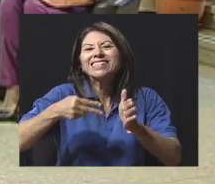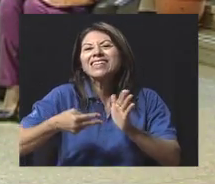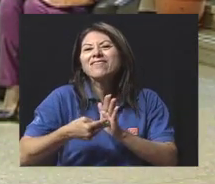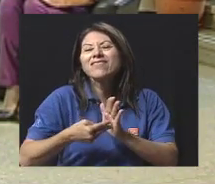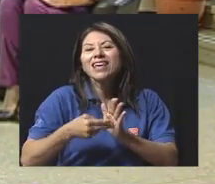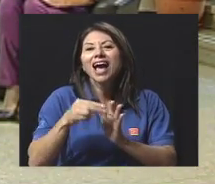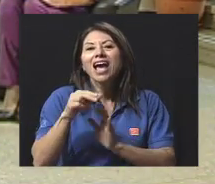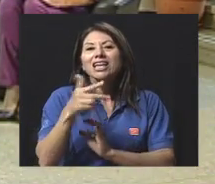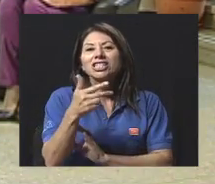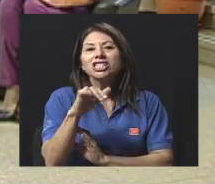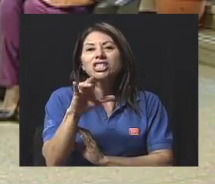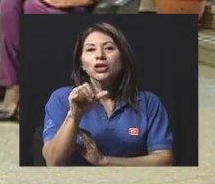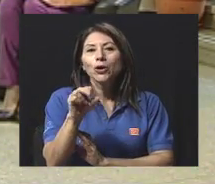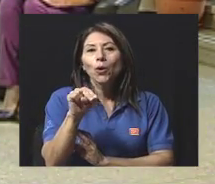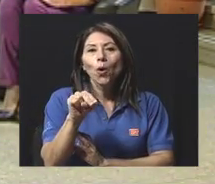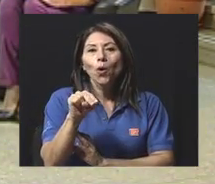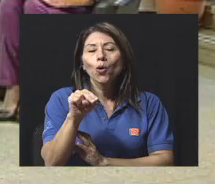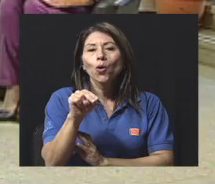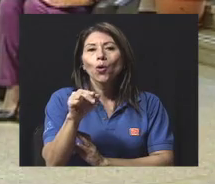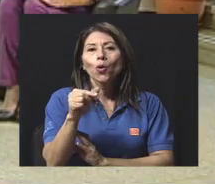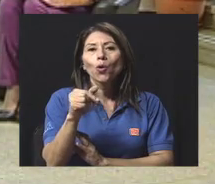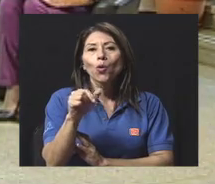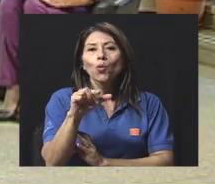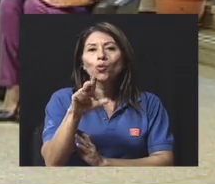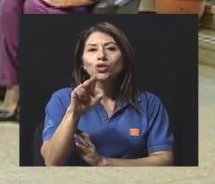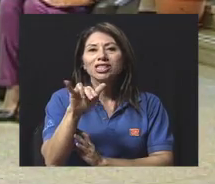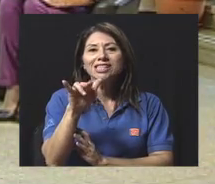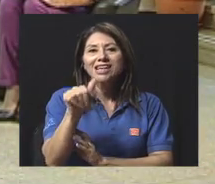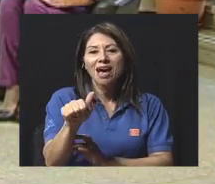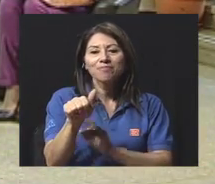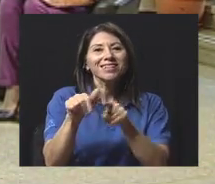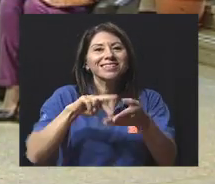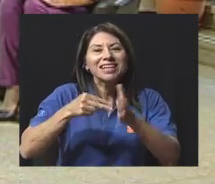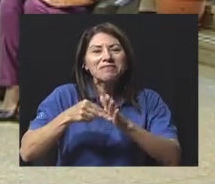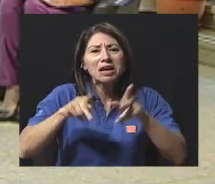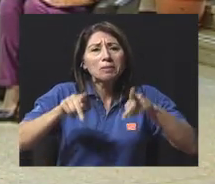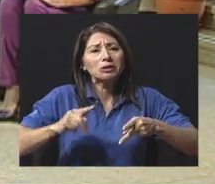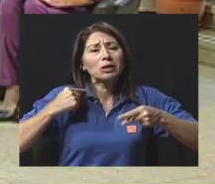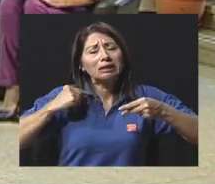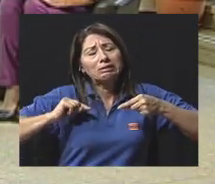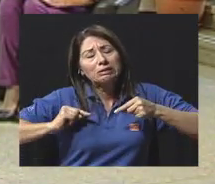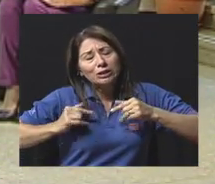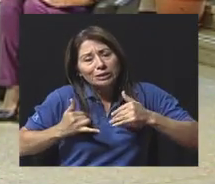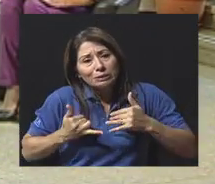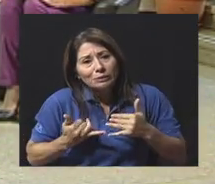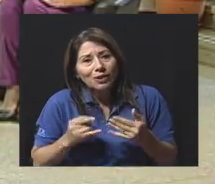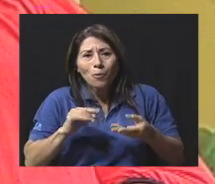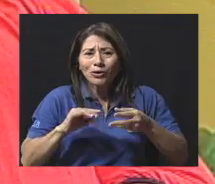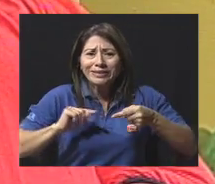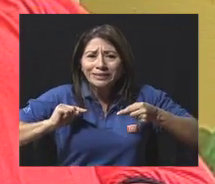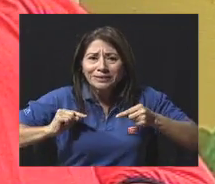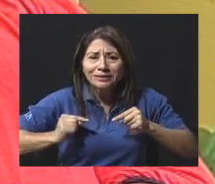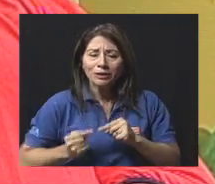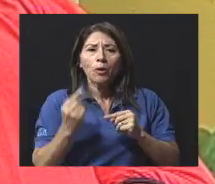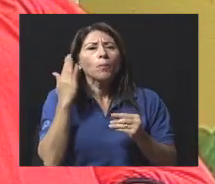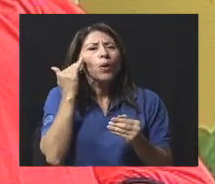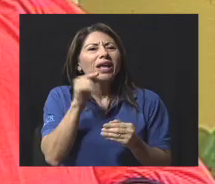que se dobla verdad Tal vez sería importante como mencionar ciertos síntomas o por qué esta característica